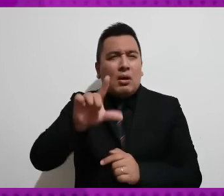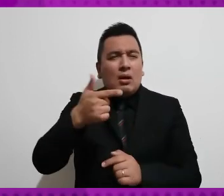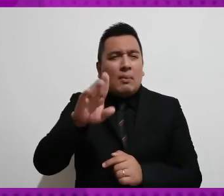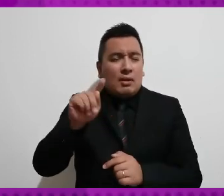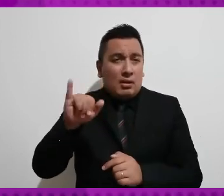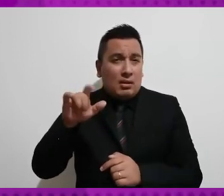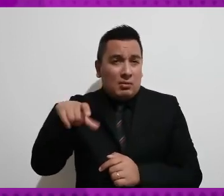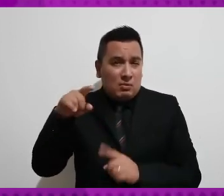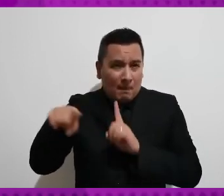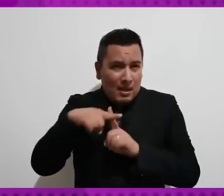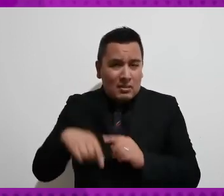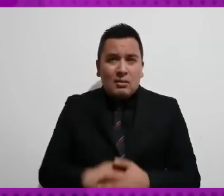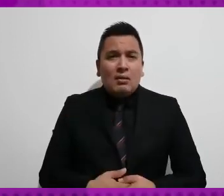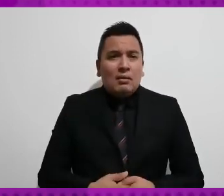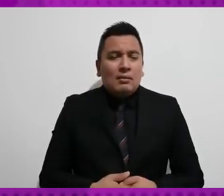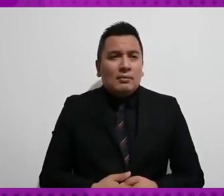LGBTQ+,